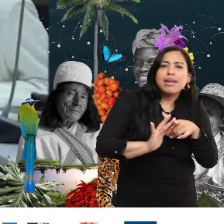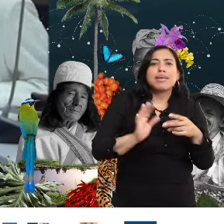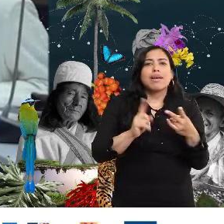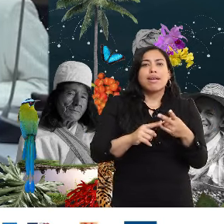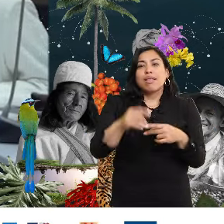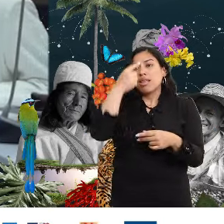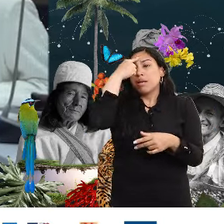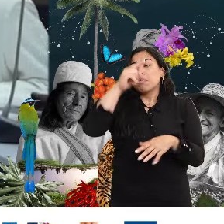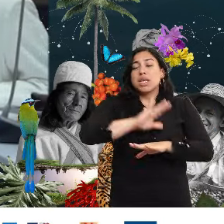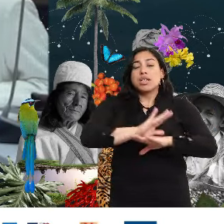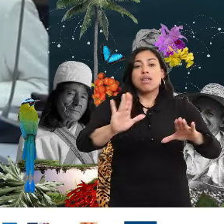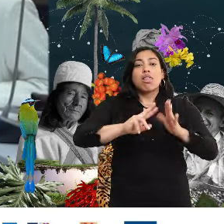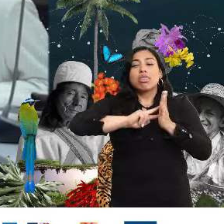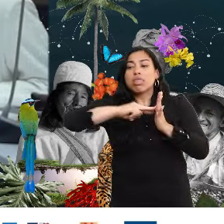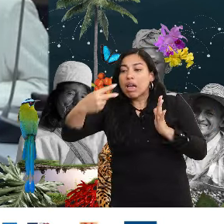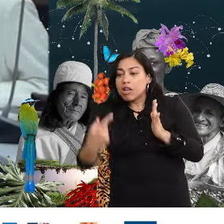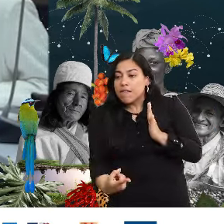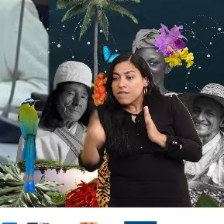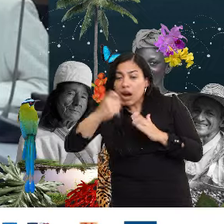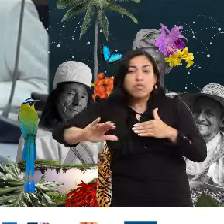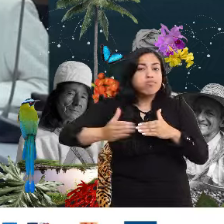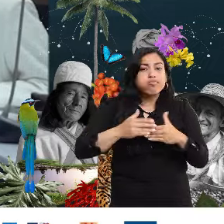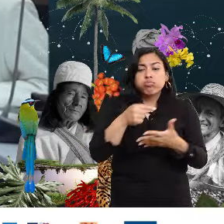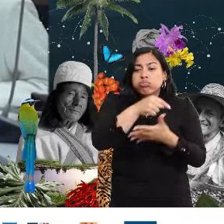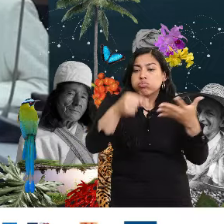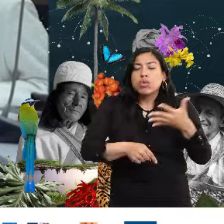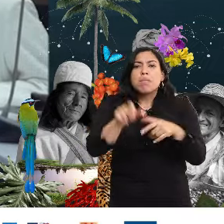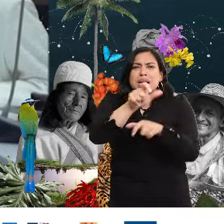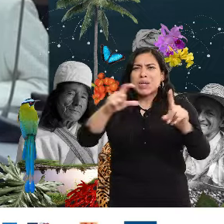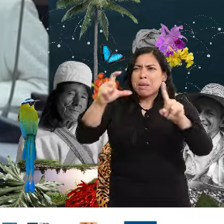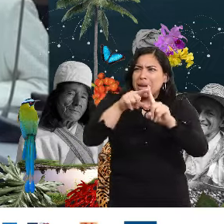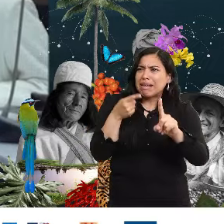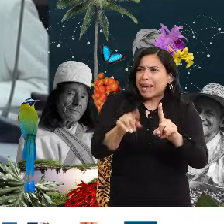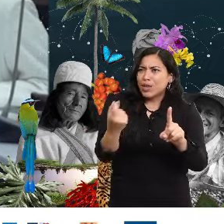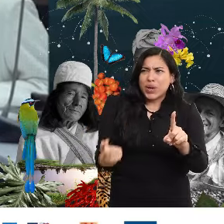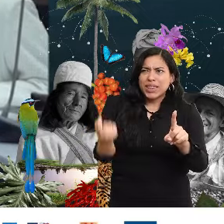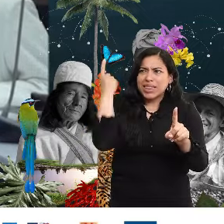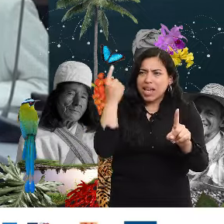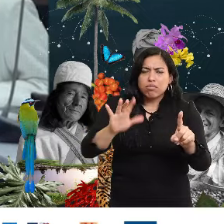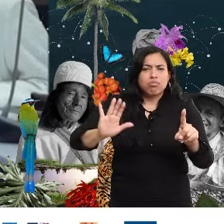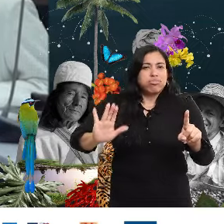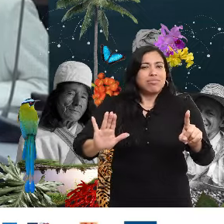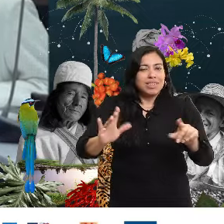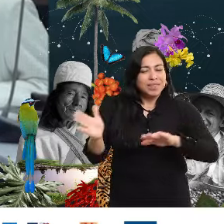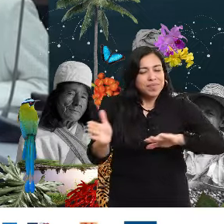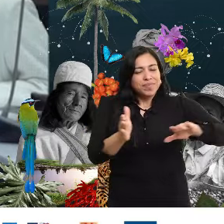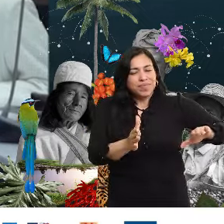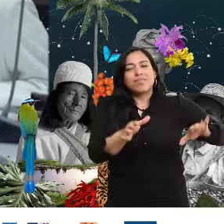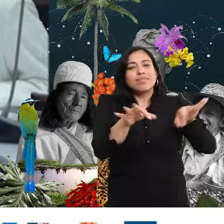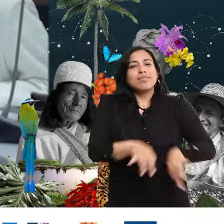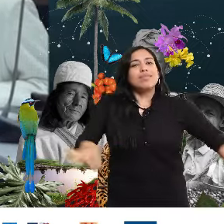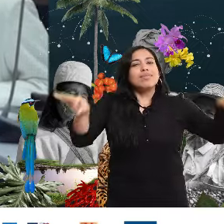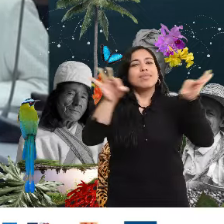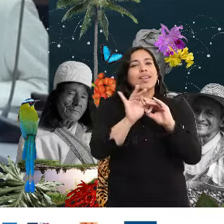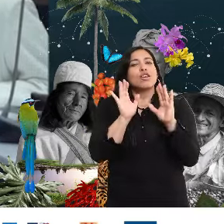un conocimiento técnico cerrado en siglas que nadie entiende, sino empieza a ser